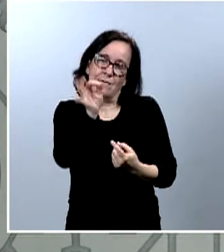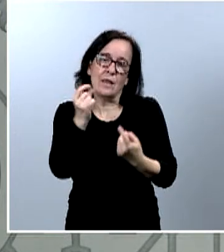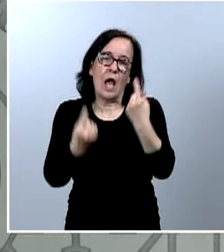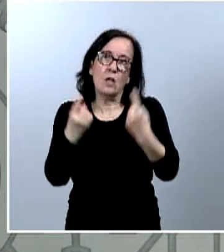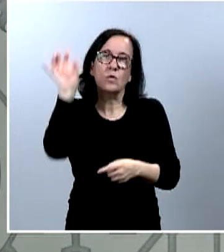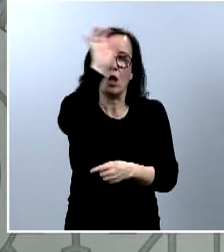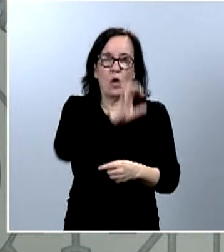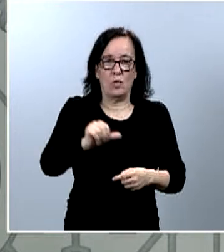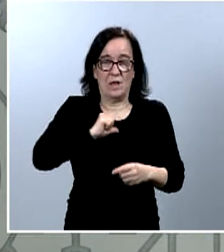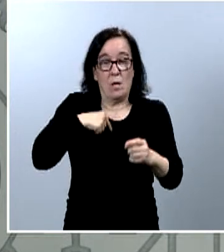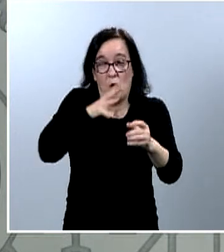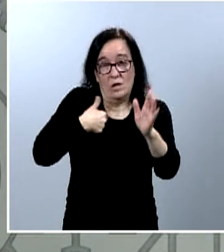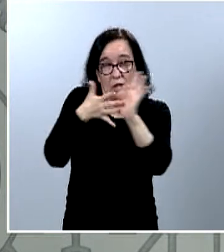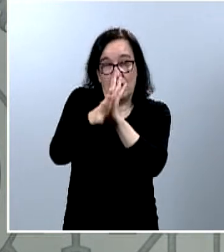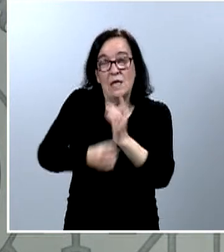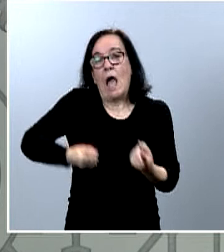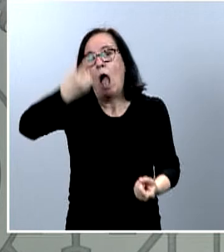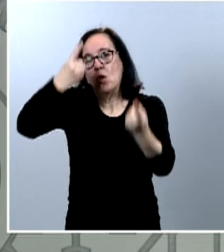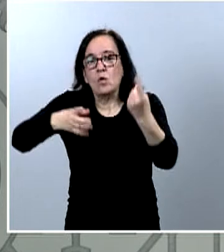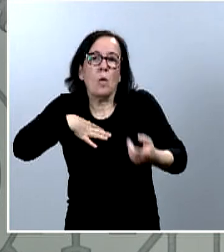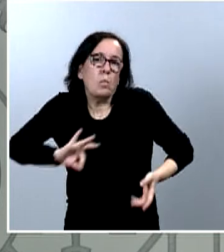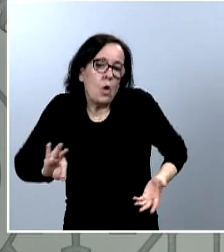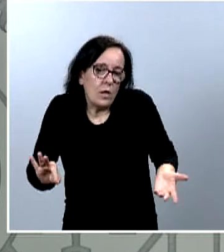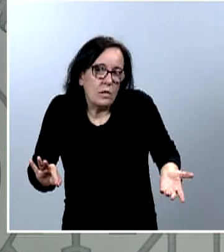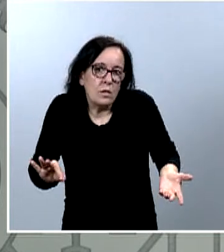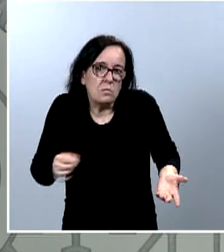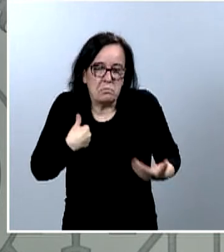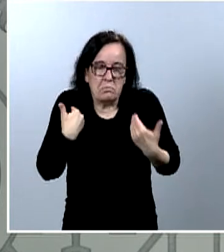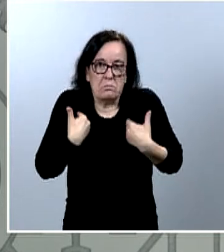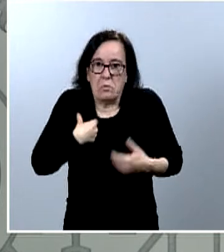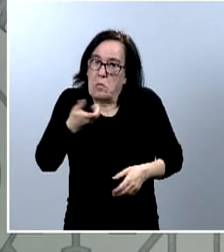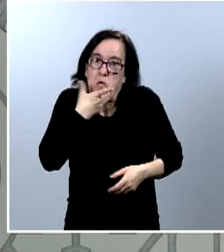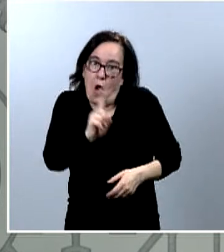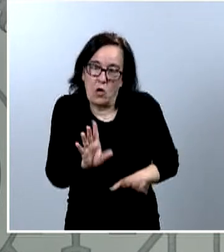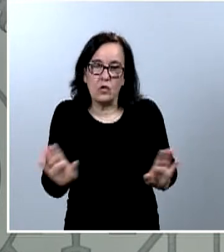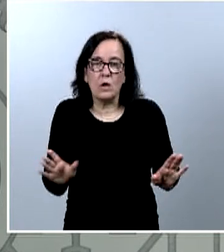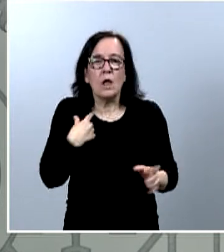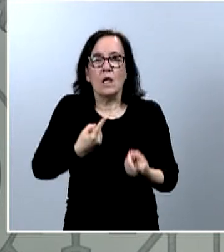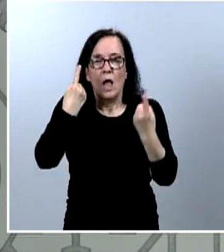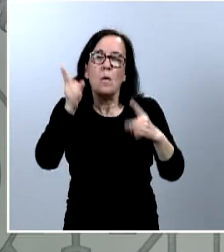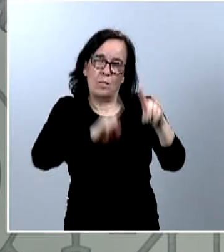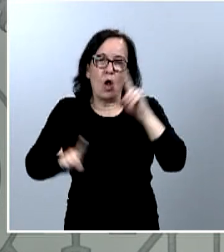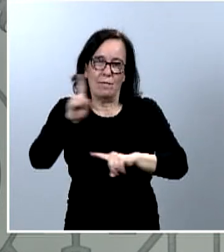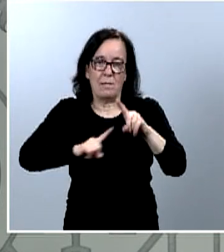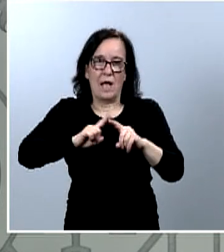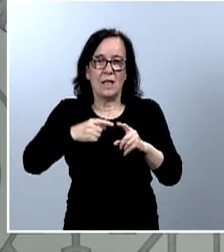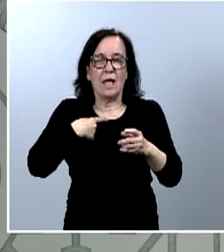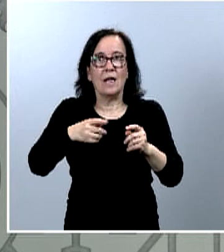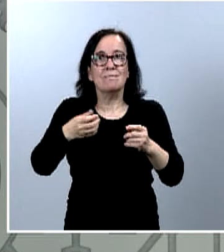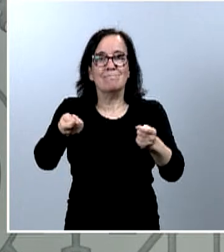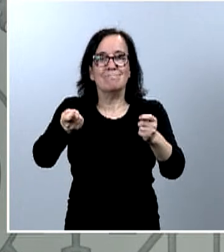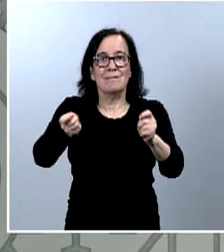mencionado antes y algunos otros que yo personalmente puedo no conocer, han tenido algunos problemas para conseguir enviar la información como se